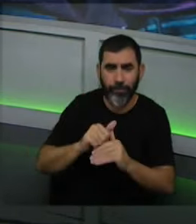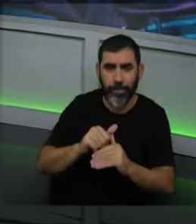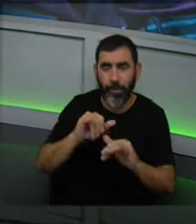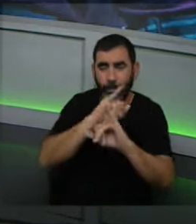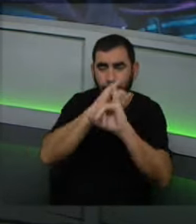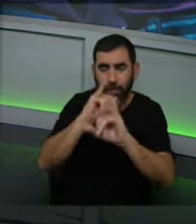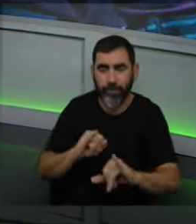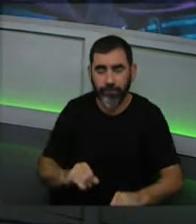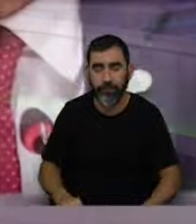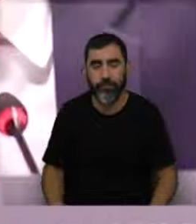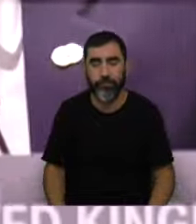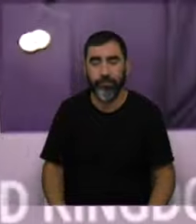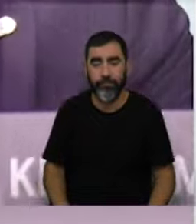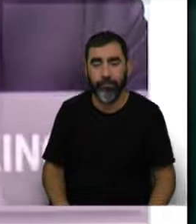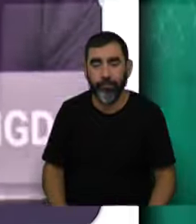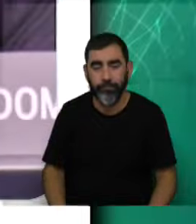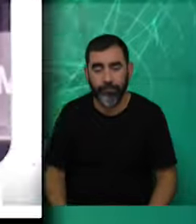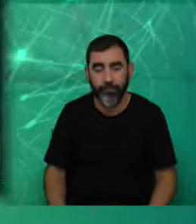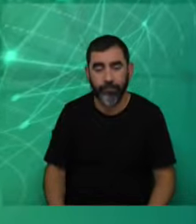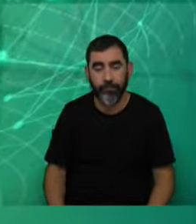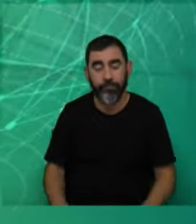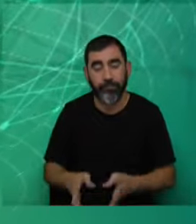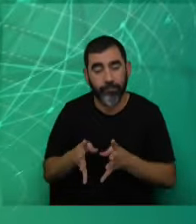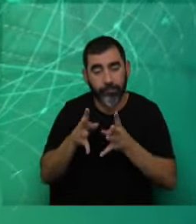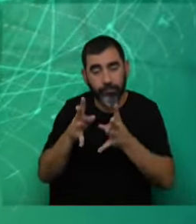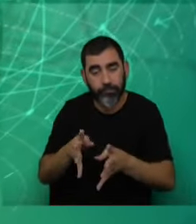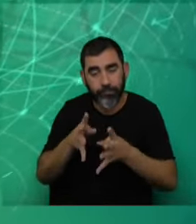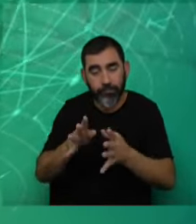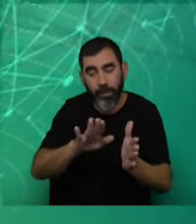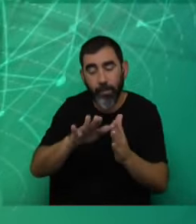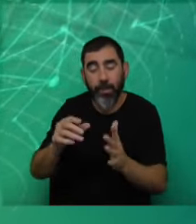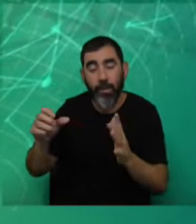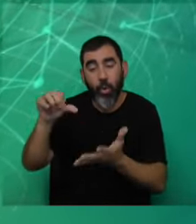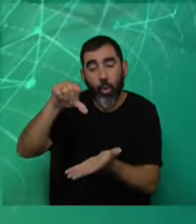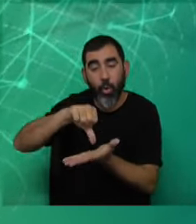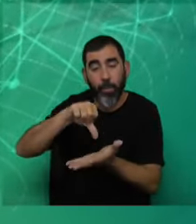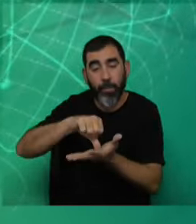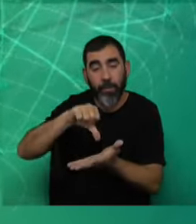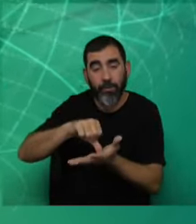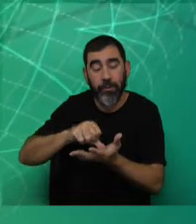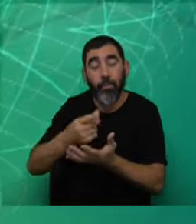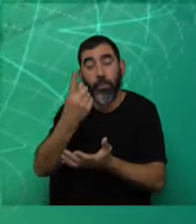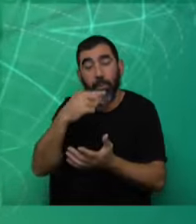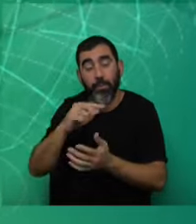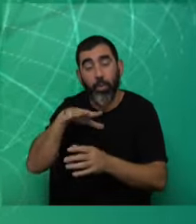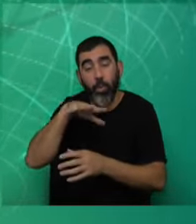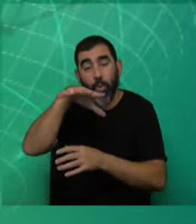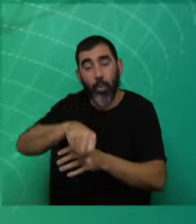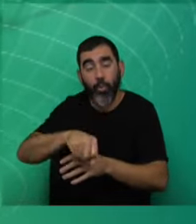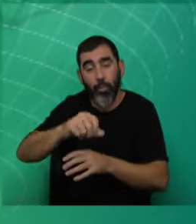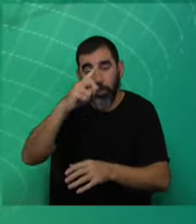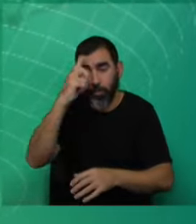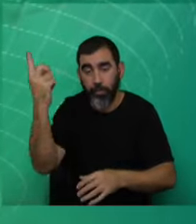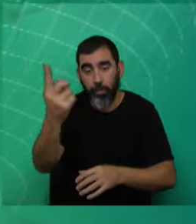la paz el impacto de esta guerra ha ido mucho más allá de los países directamente involucrados razón por la cual el compromiso de la comunidad